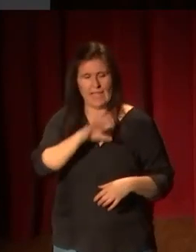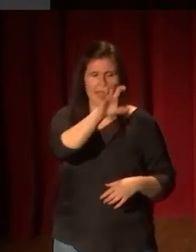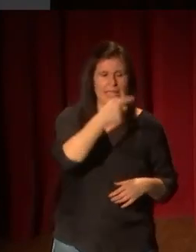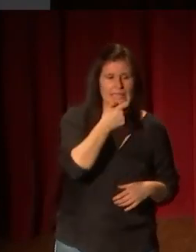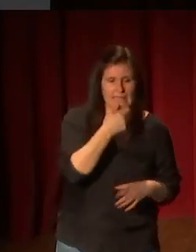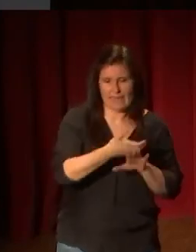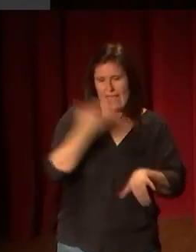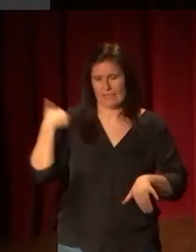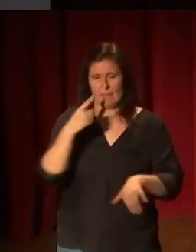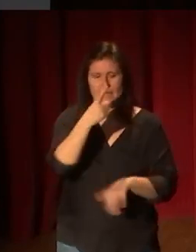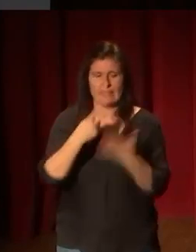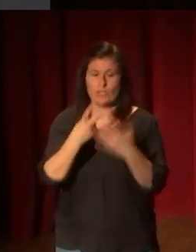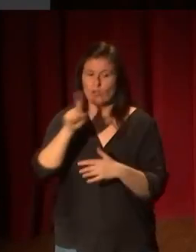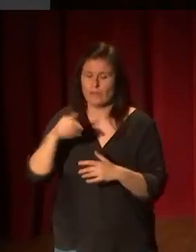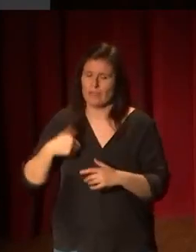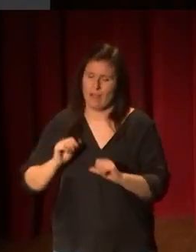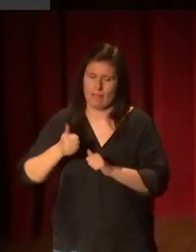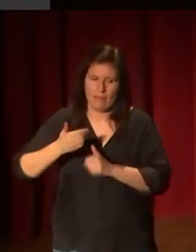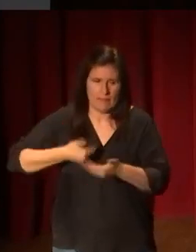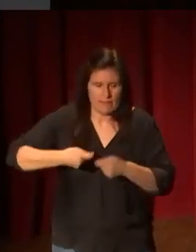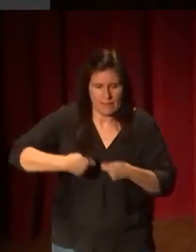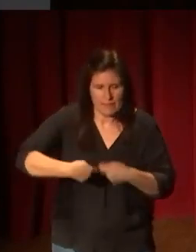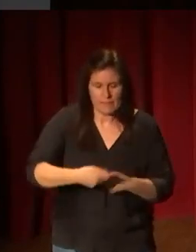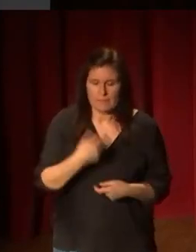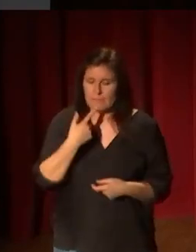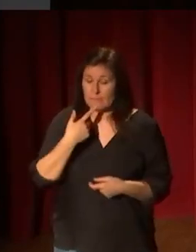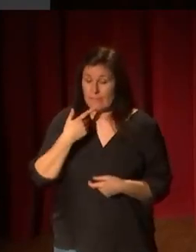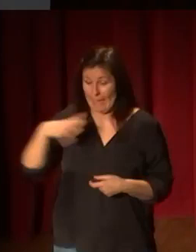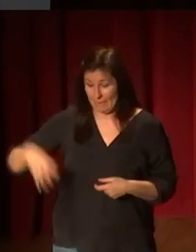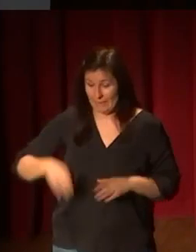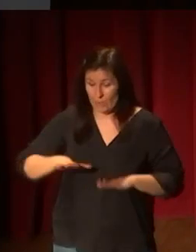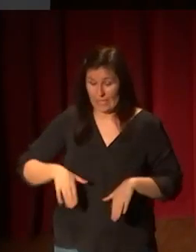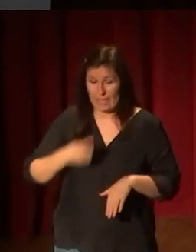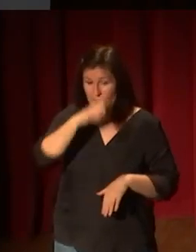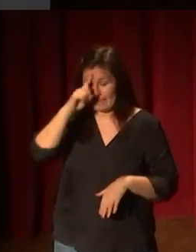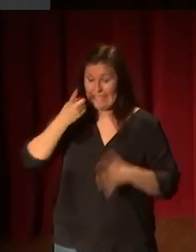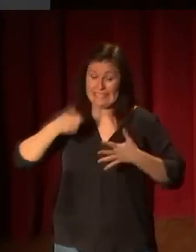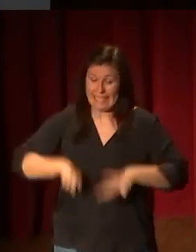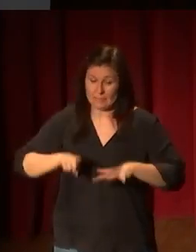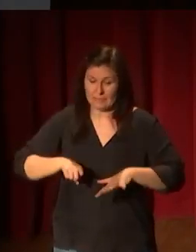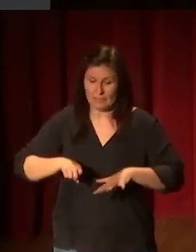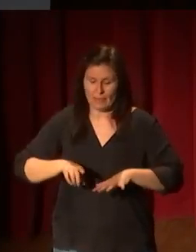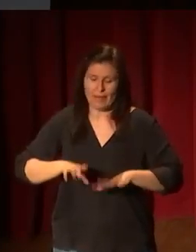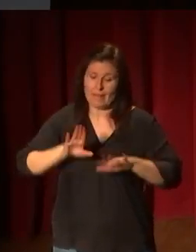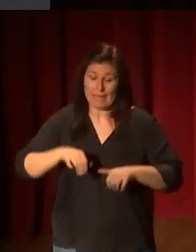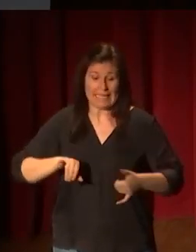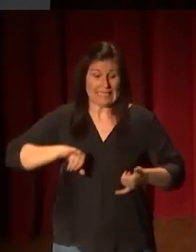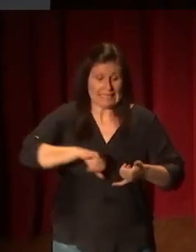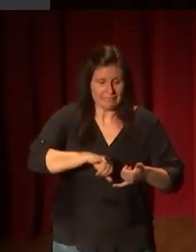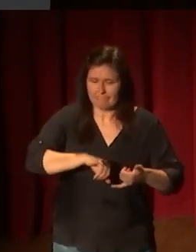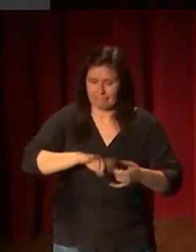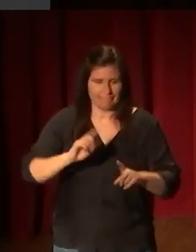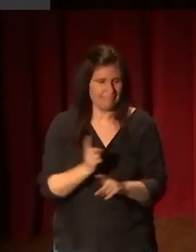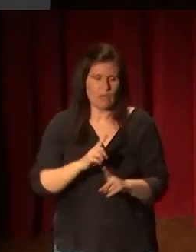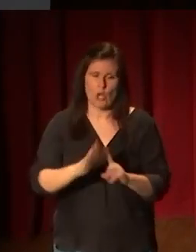1611 el príncipe de gales permaneció en madrid casi seis meses pero fracasó en su empeño de casarse con